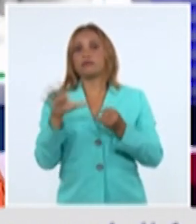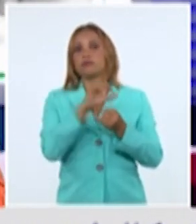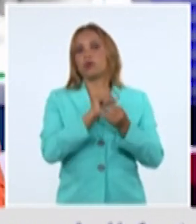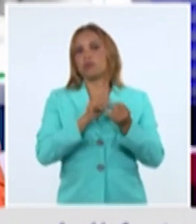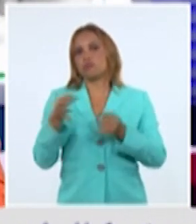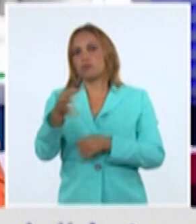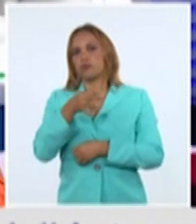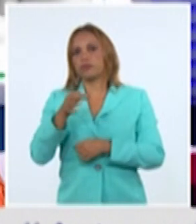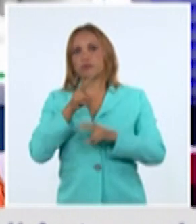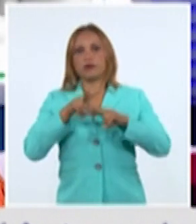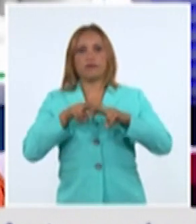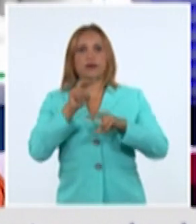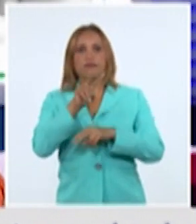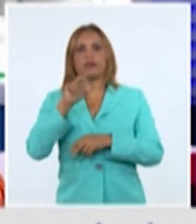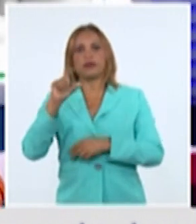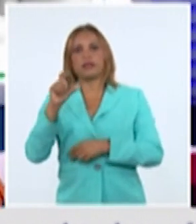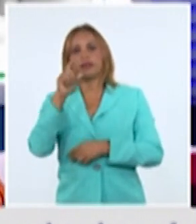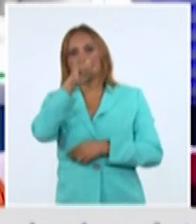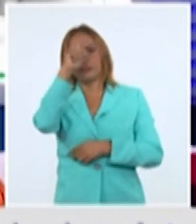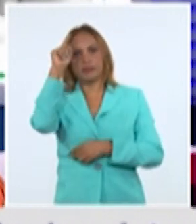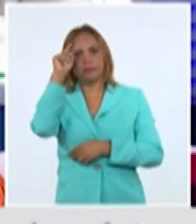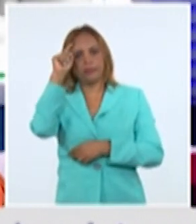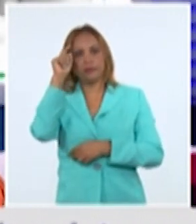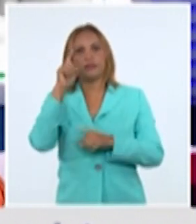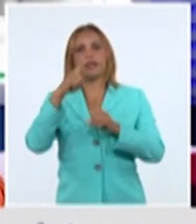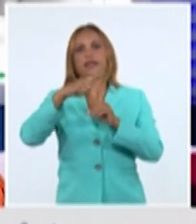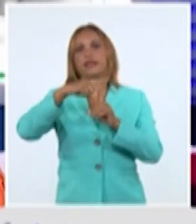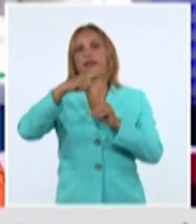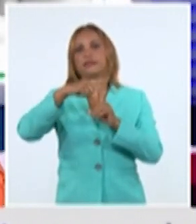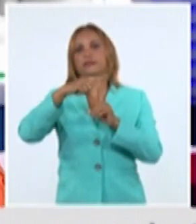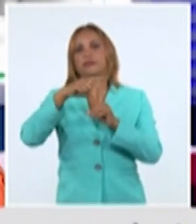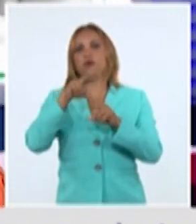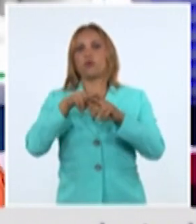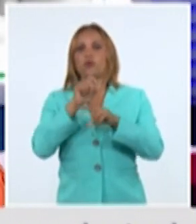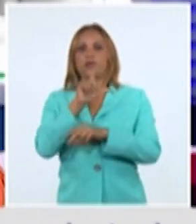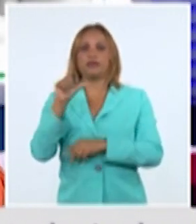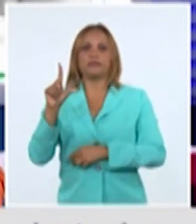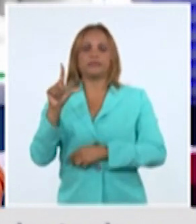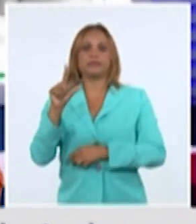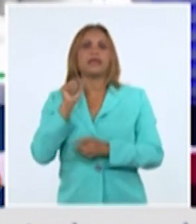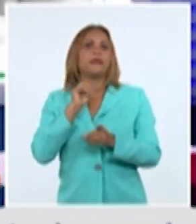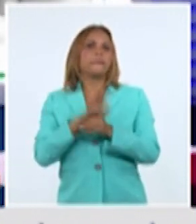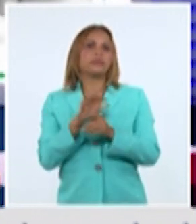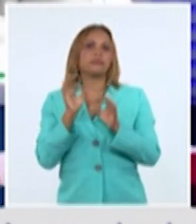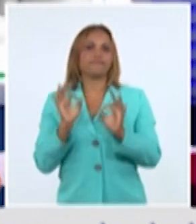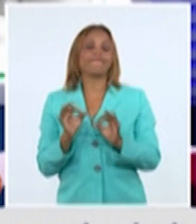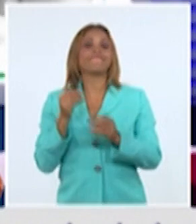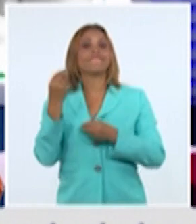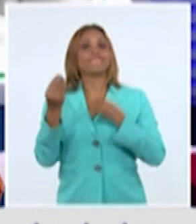Son La Habana, Villa Clara, Santi Espíritus, Las Tunas y Holguín. Comenzamos